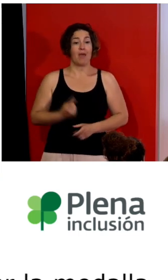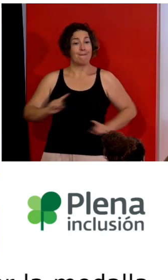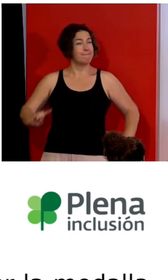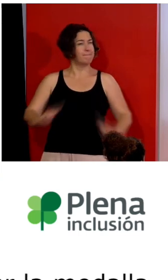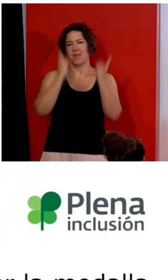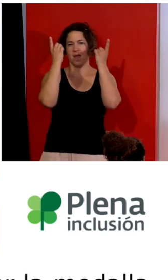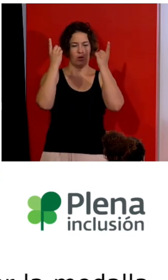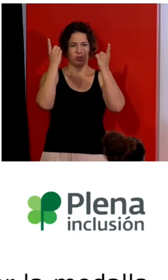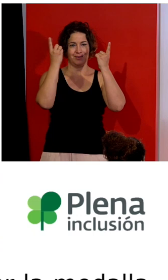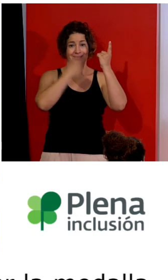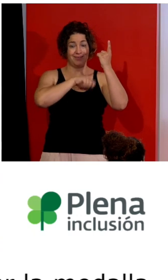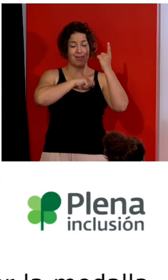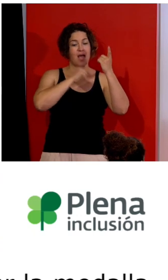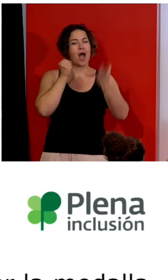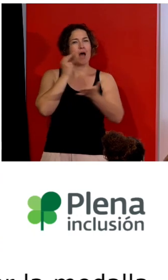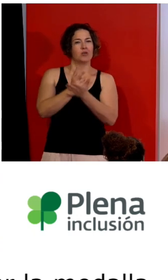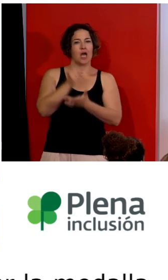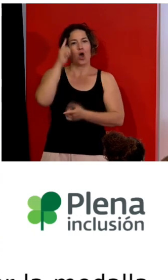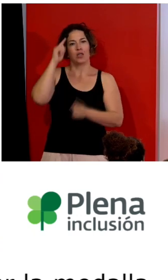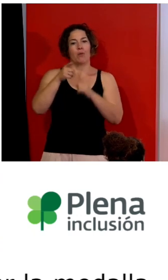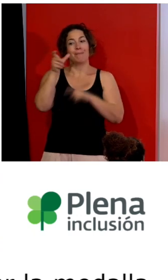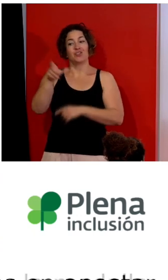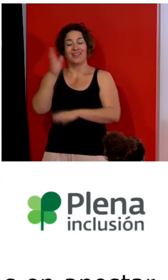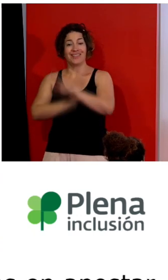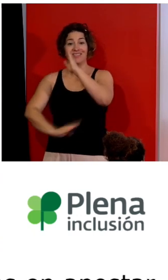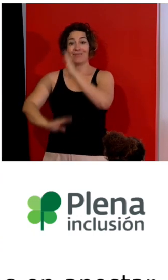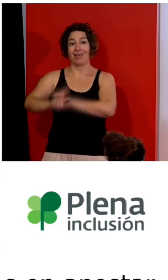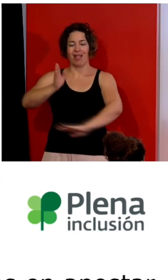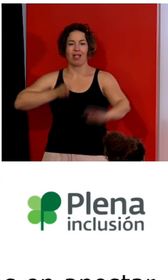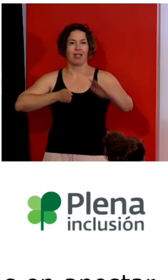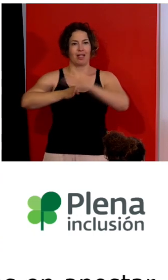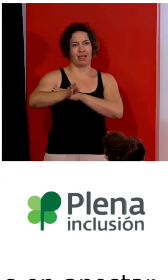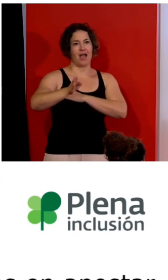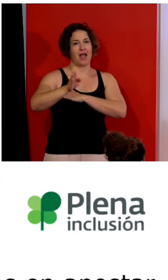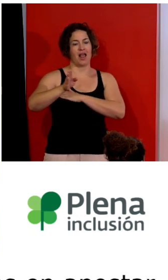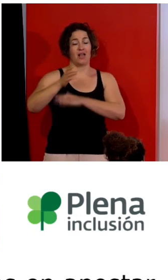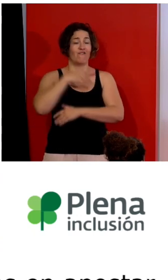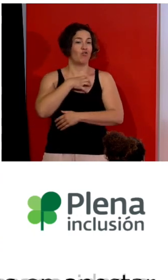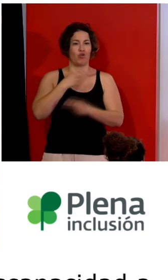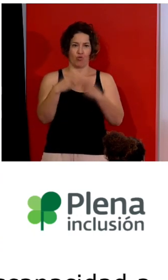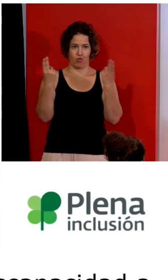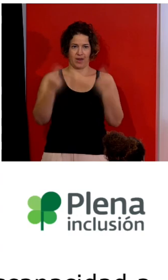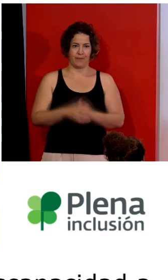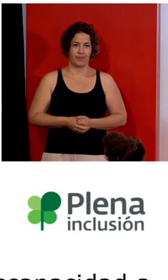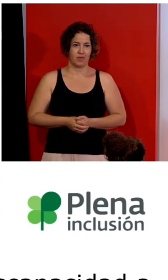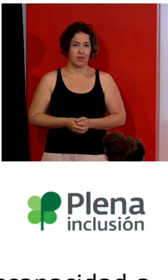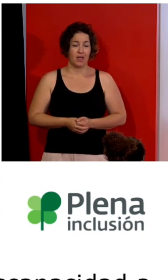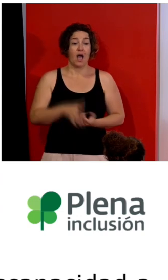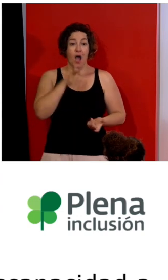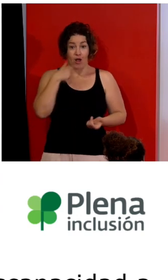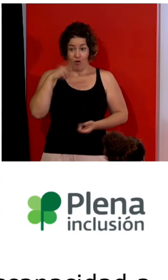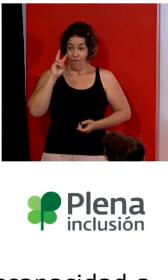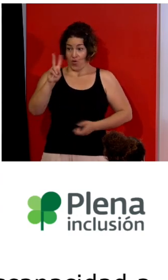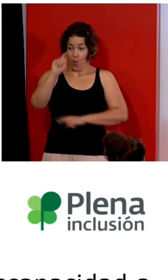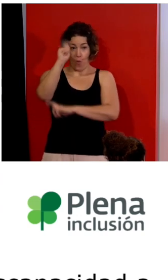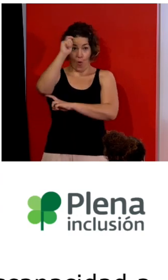apostar por el acceso de las personas con discapacidad a la función pública. Y ahora ver el alcance que está teniendo